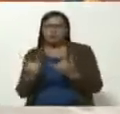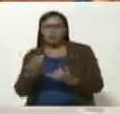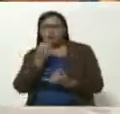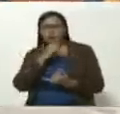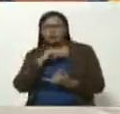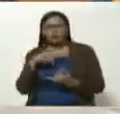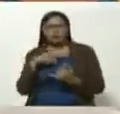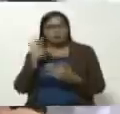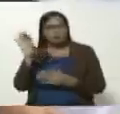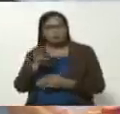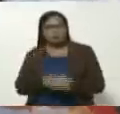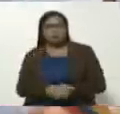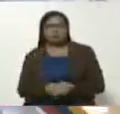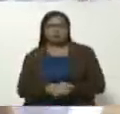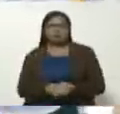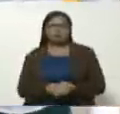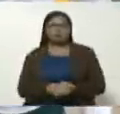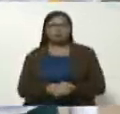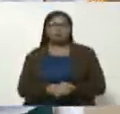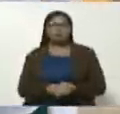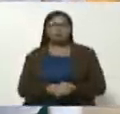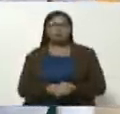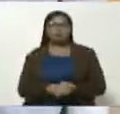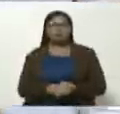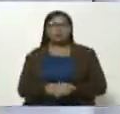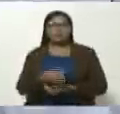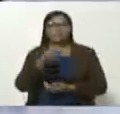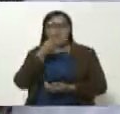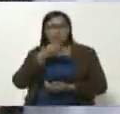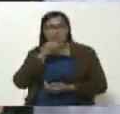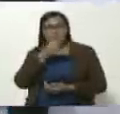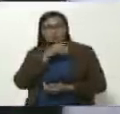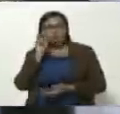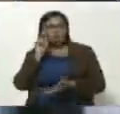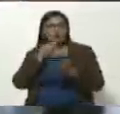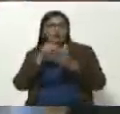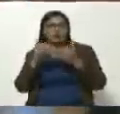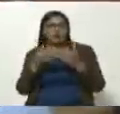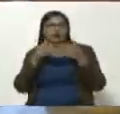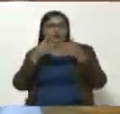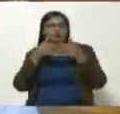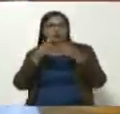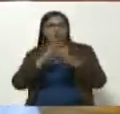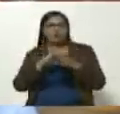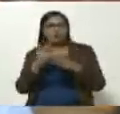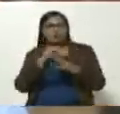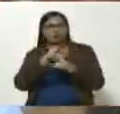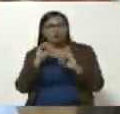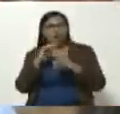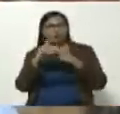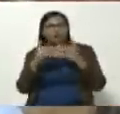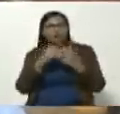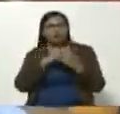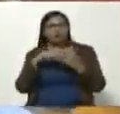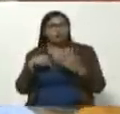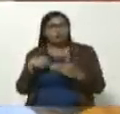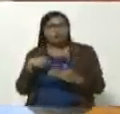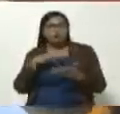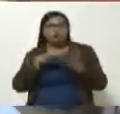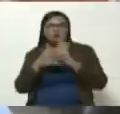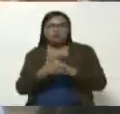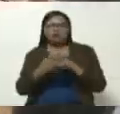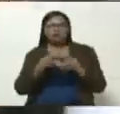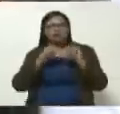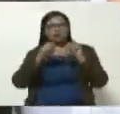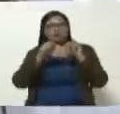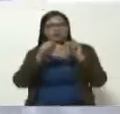de nuestro país. Hola, buenas tardes. Bueno, para nosotros esta llegada del buque es muy importante, ya que pues para nosotros significa la